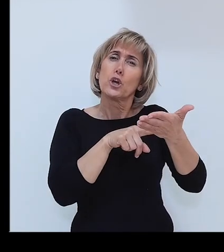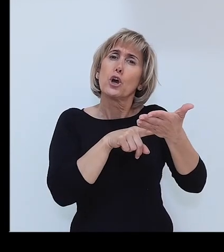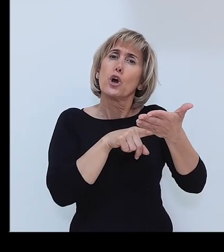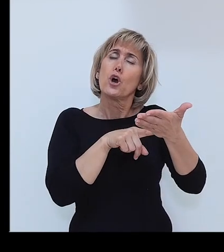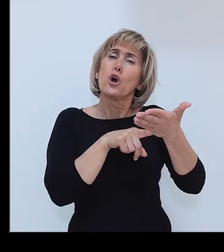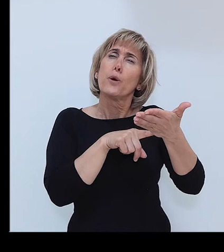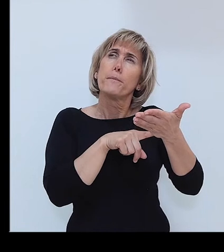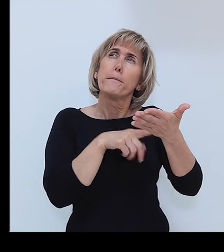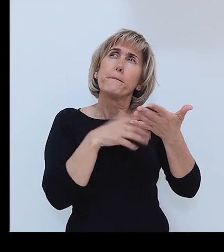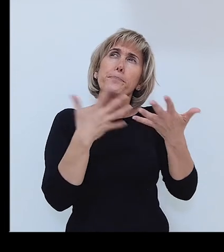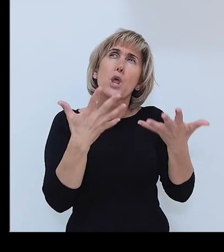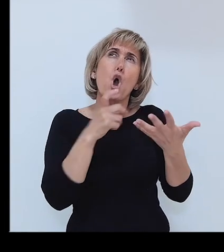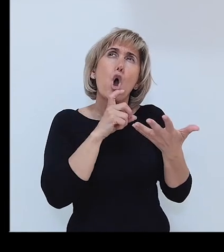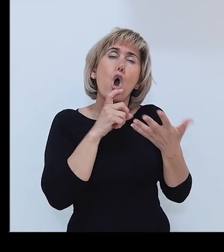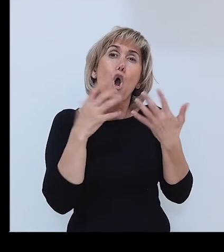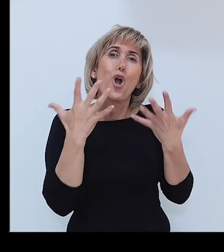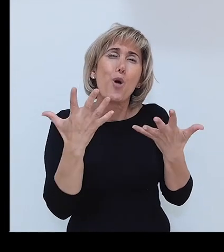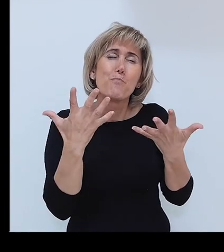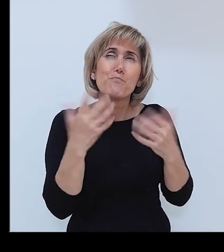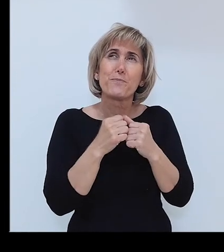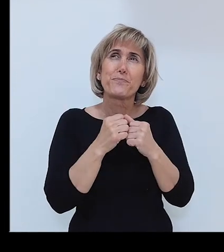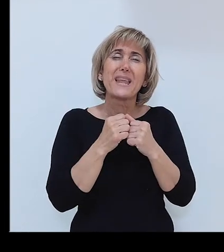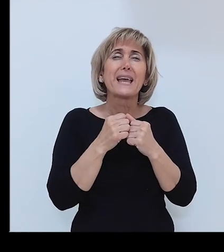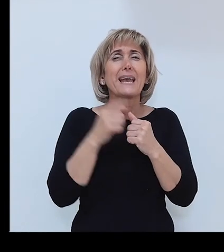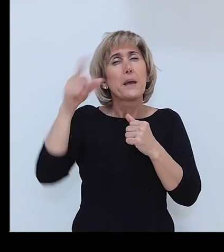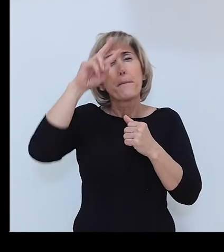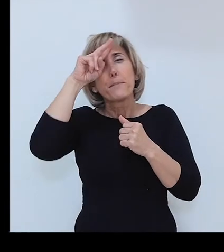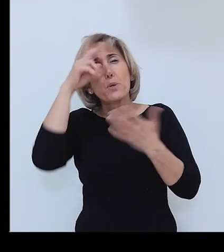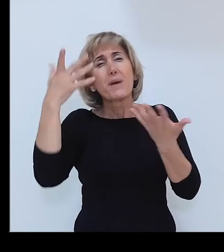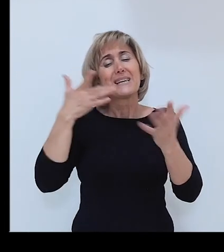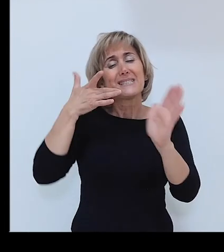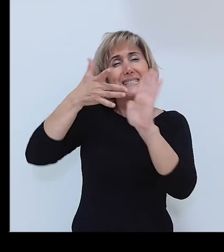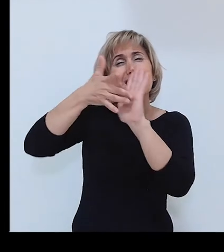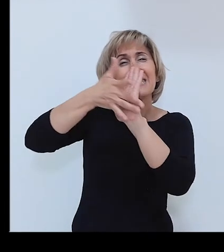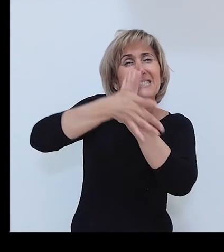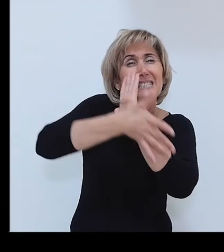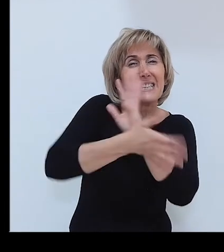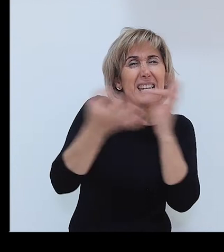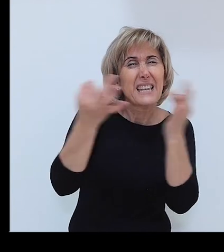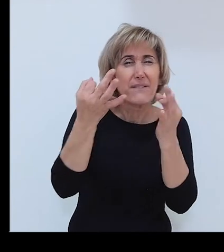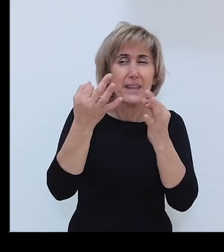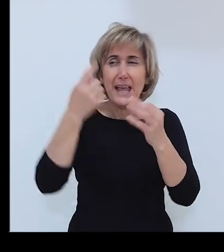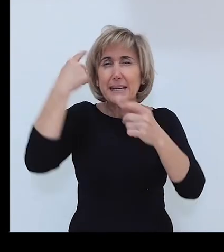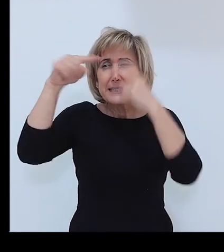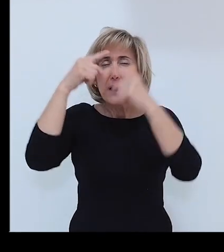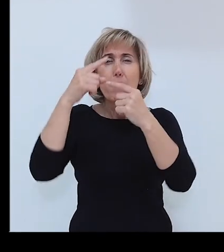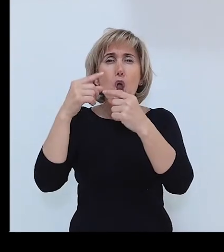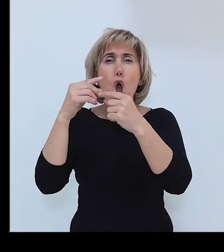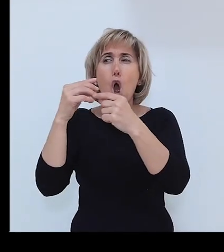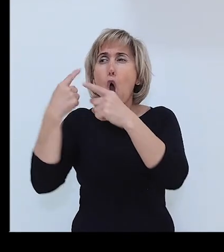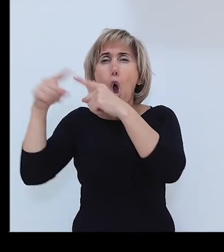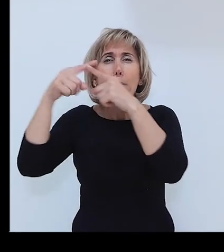impactado también de la obra de Martineau, y es cómo se preocupa sobre